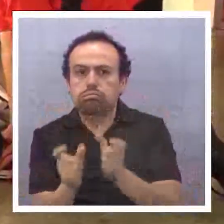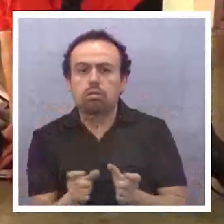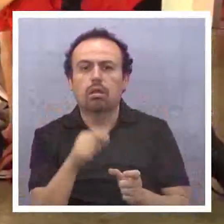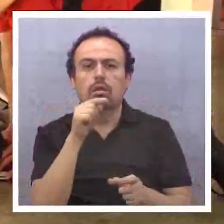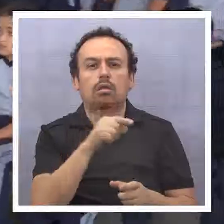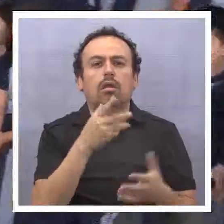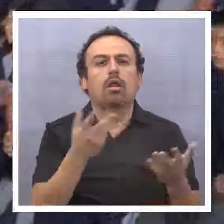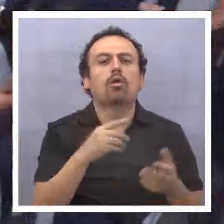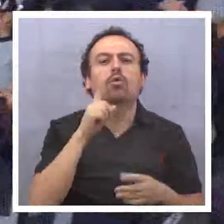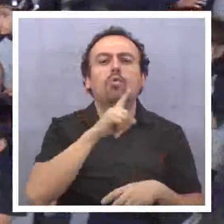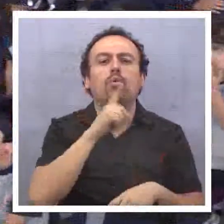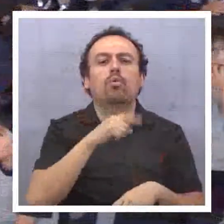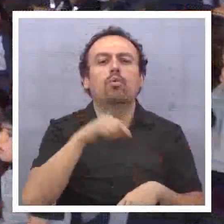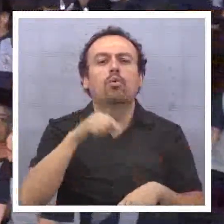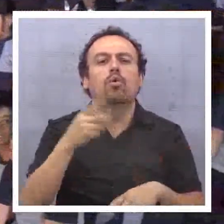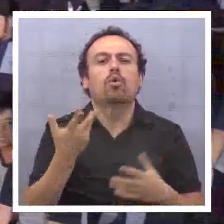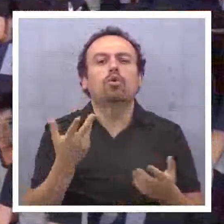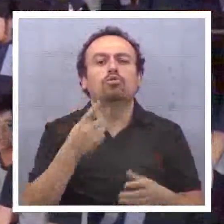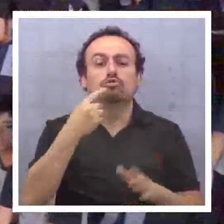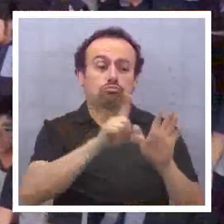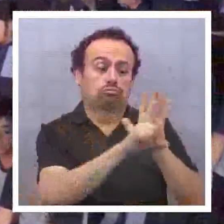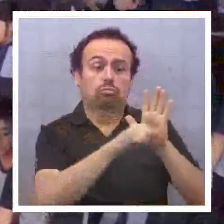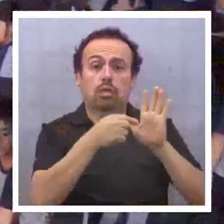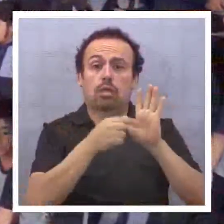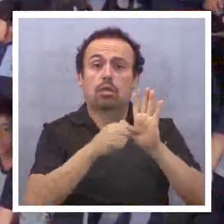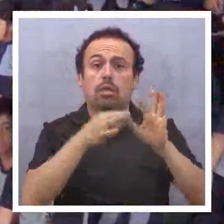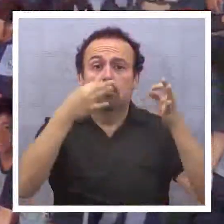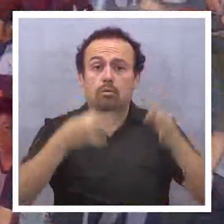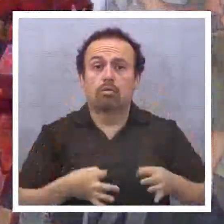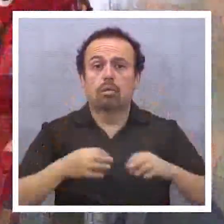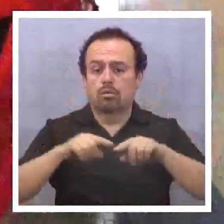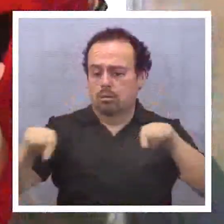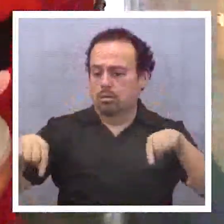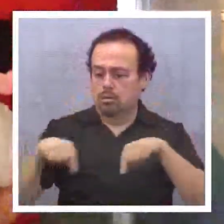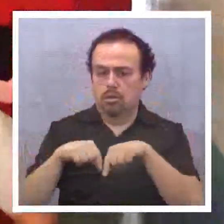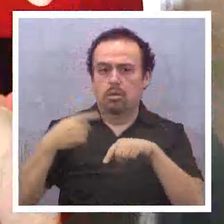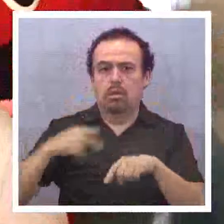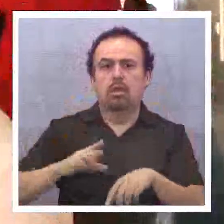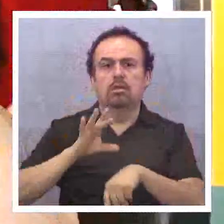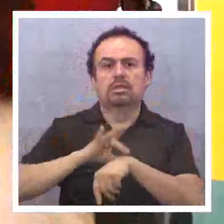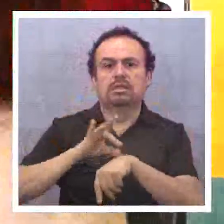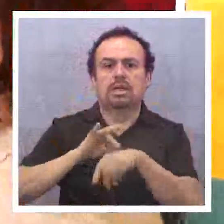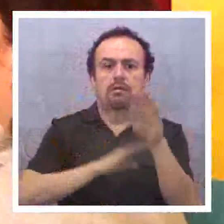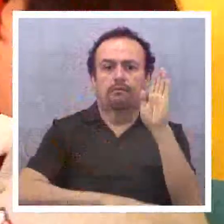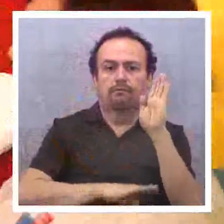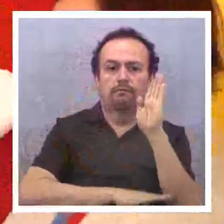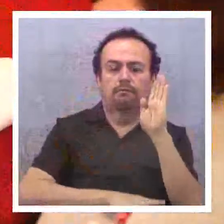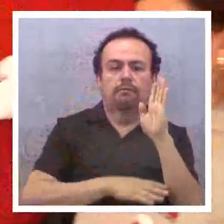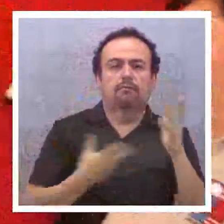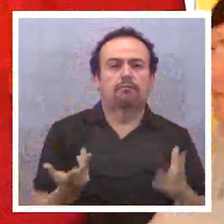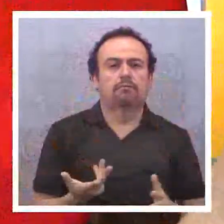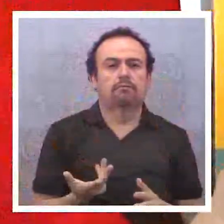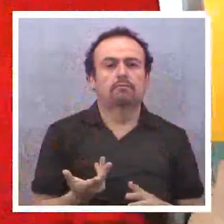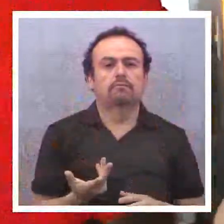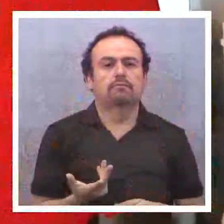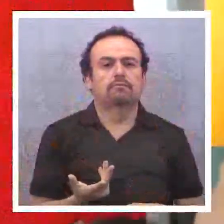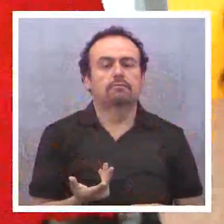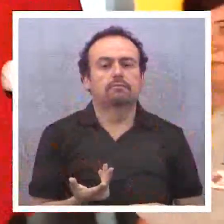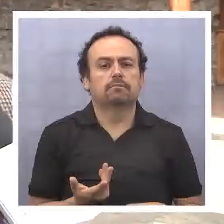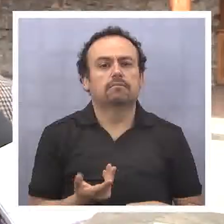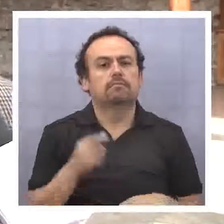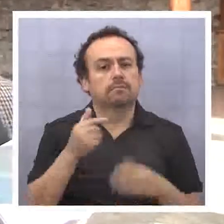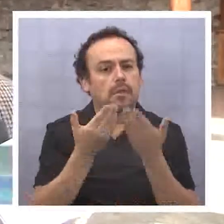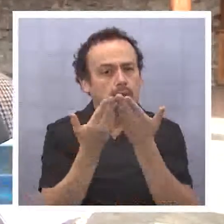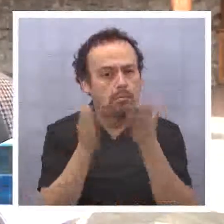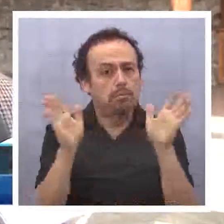de que a esta última sólo le corresponda por ley la administración de los recintos de salud primaria hemos abierto una